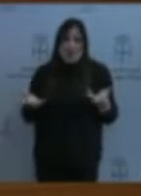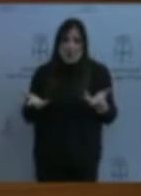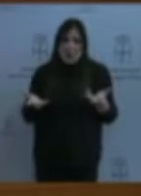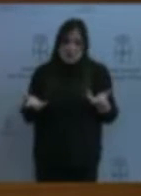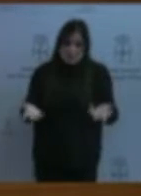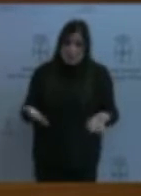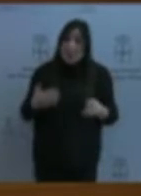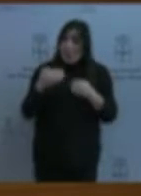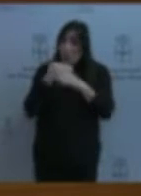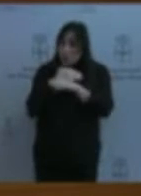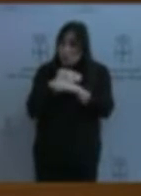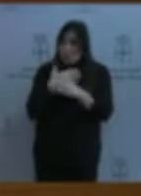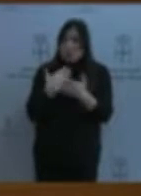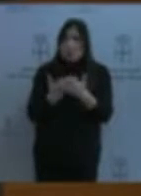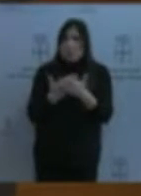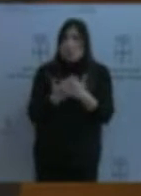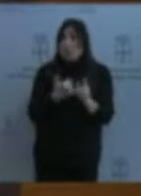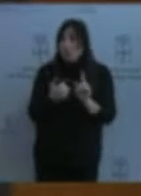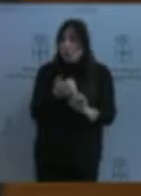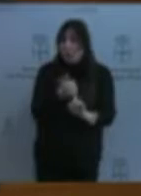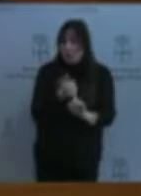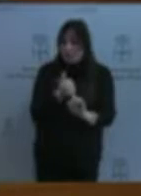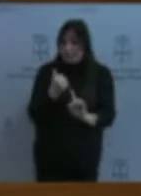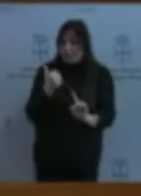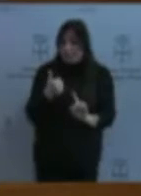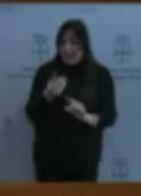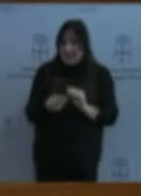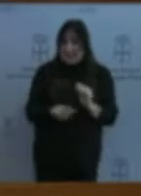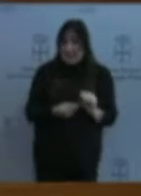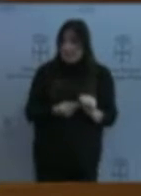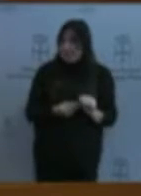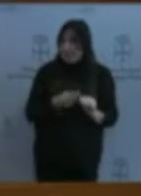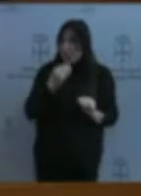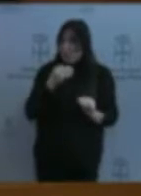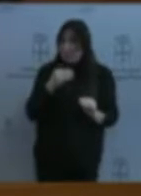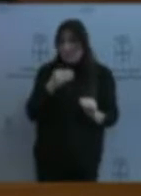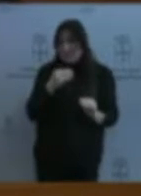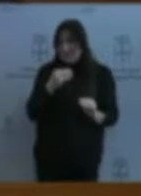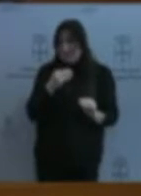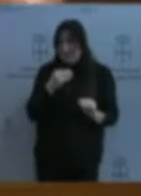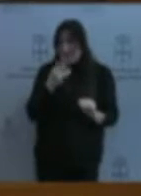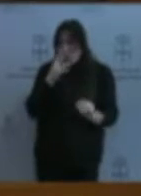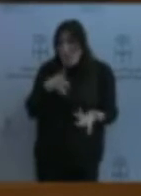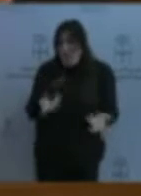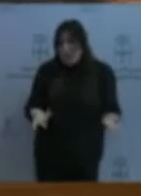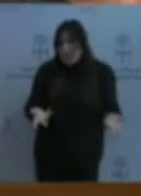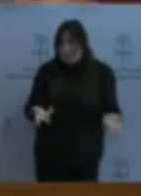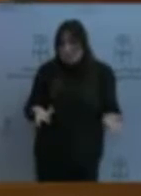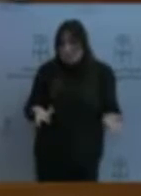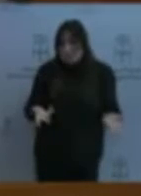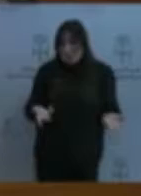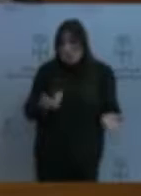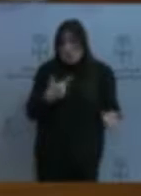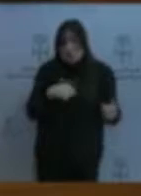ejecutada no es suficientemente estable. Estamos trabajando sobre una realidad que el mar nos